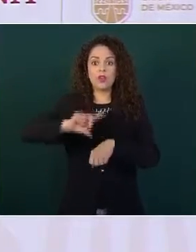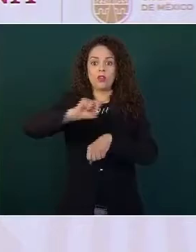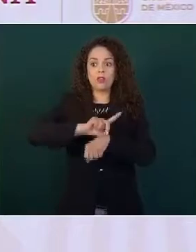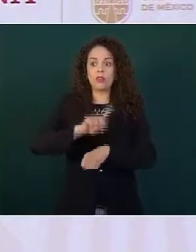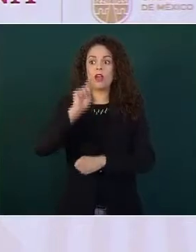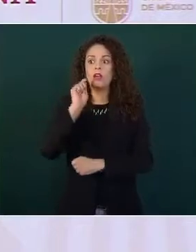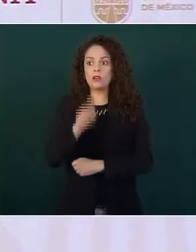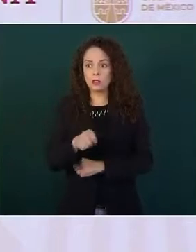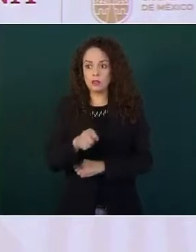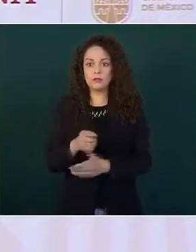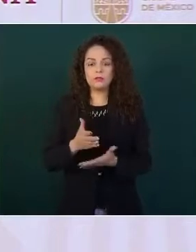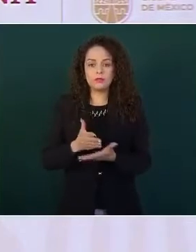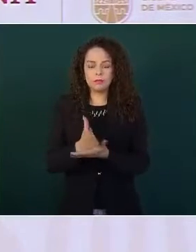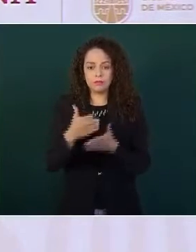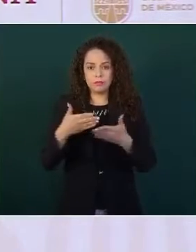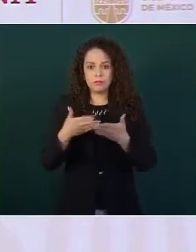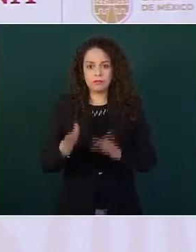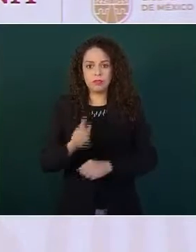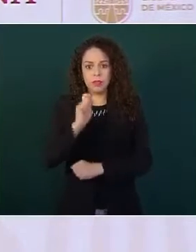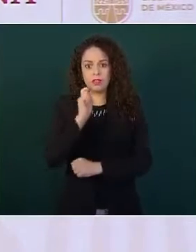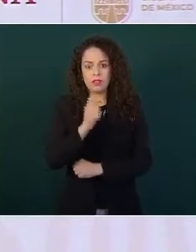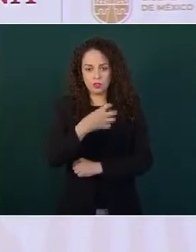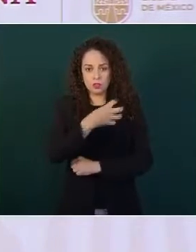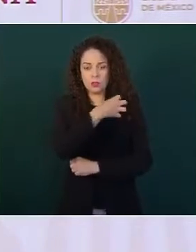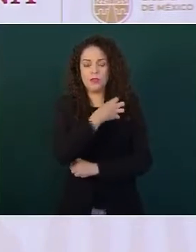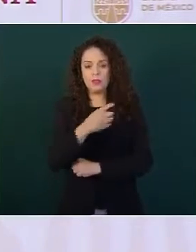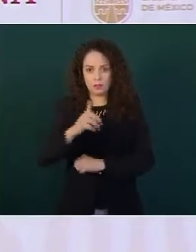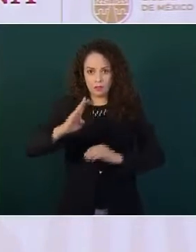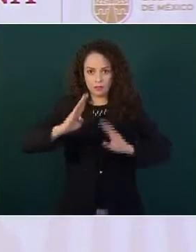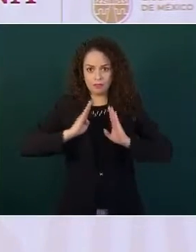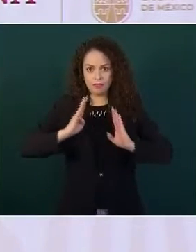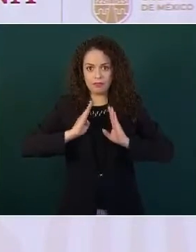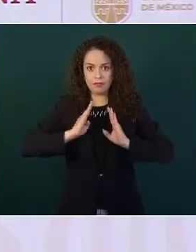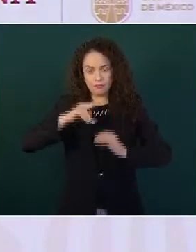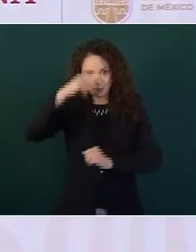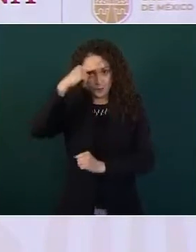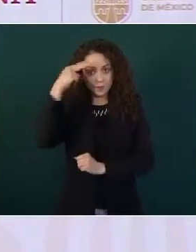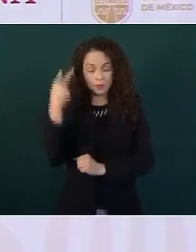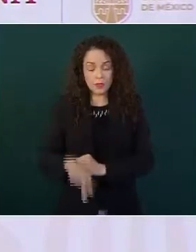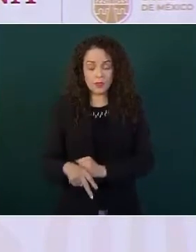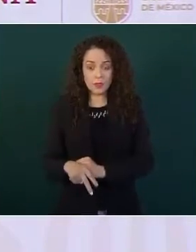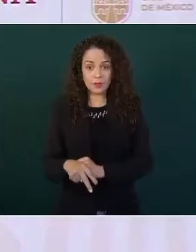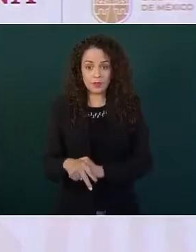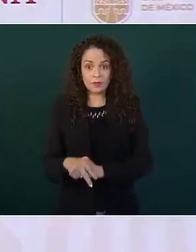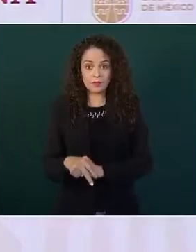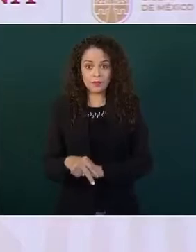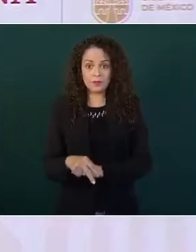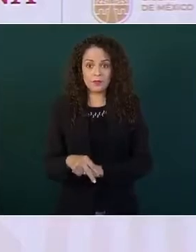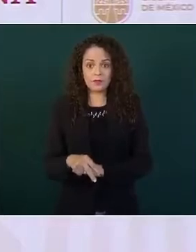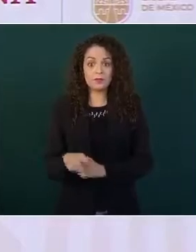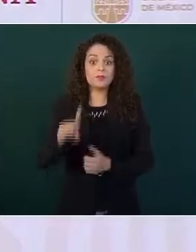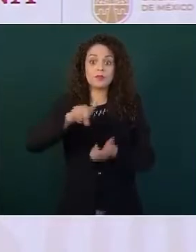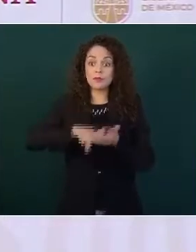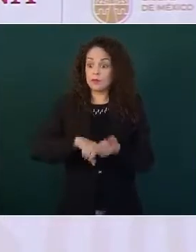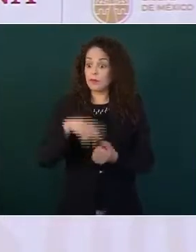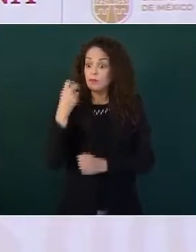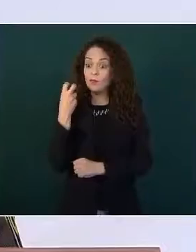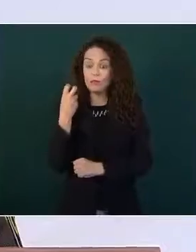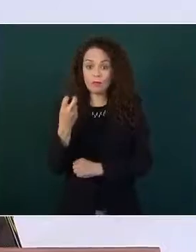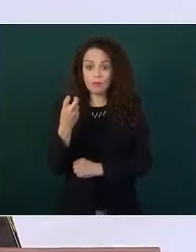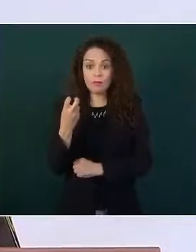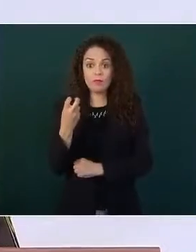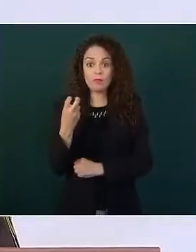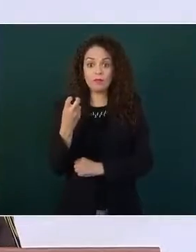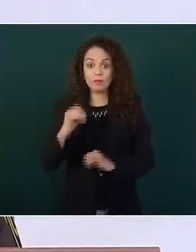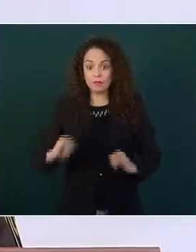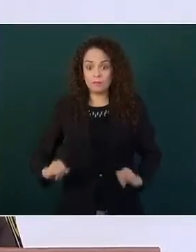entrada de la Comandancia del Ejército Mexicano, acción con la que se reestructura y actualiza a